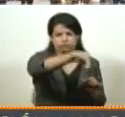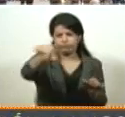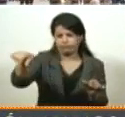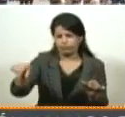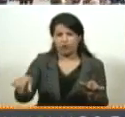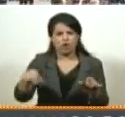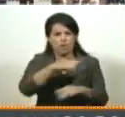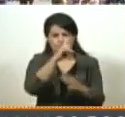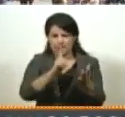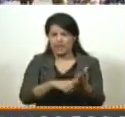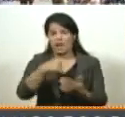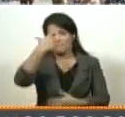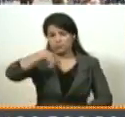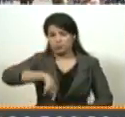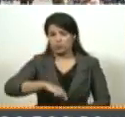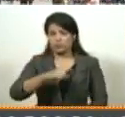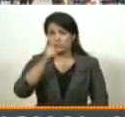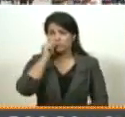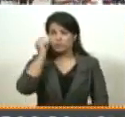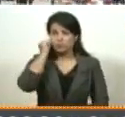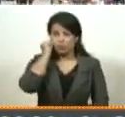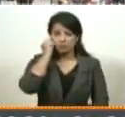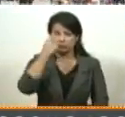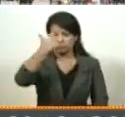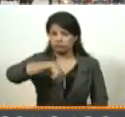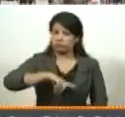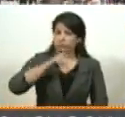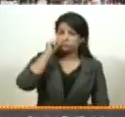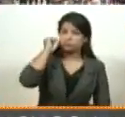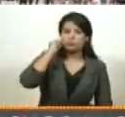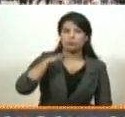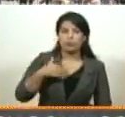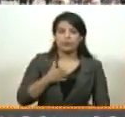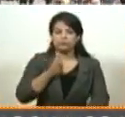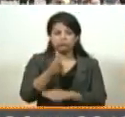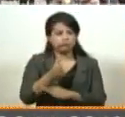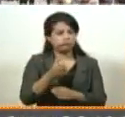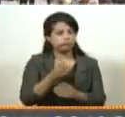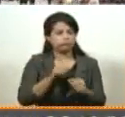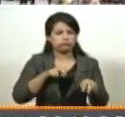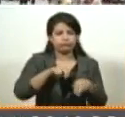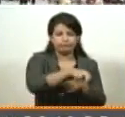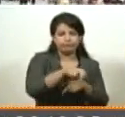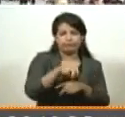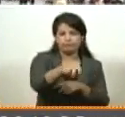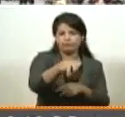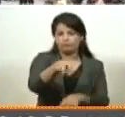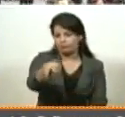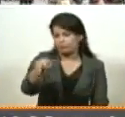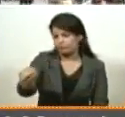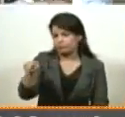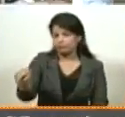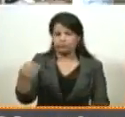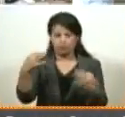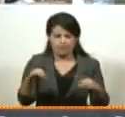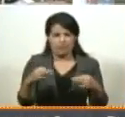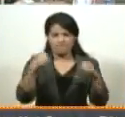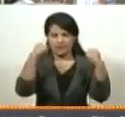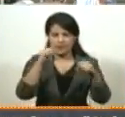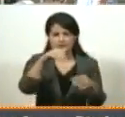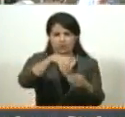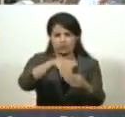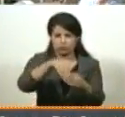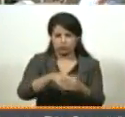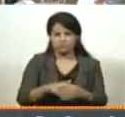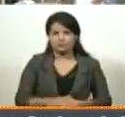manera tal que las electoras y los electores puedan acudir a hacer su ejercicio en la herradura. En el resto